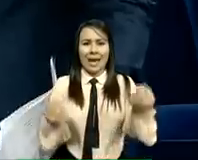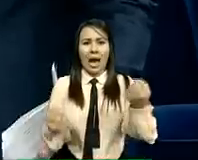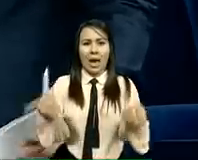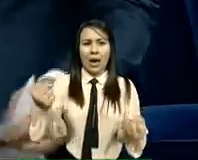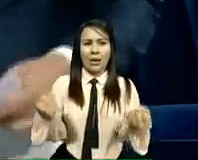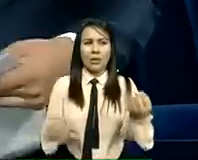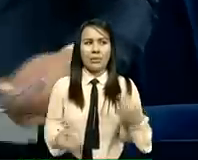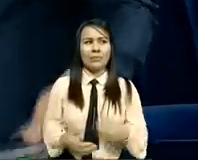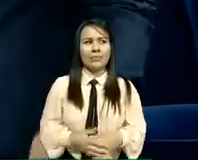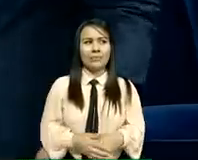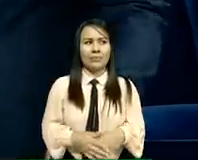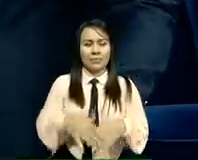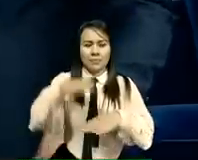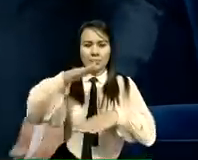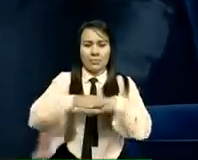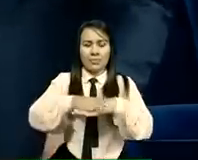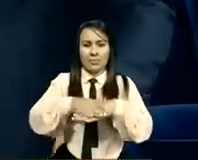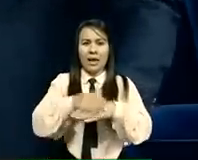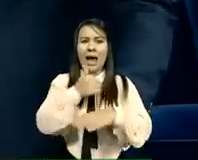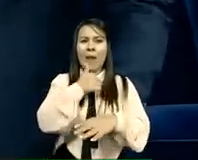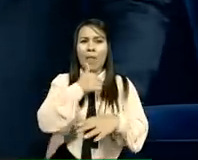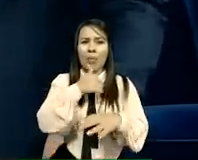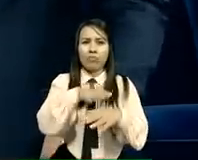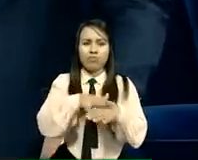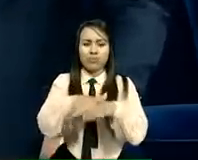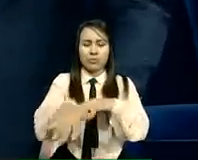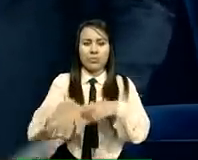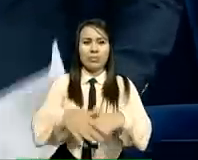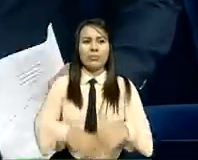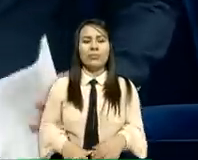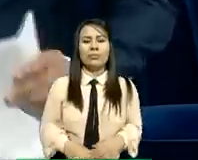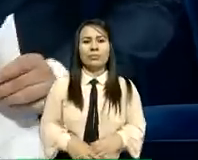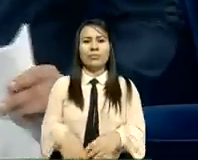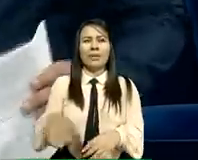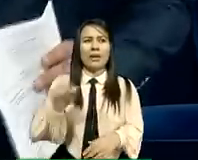a los vehículos que se quedan porque el agua está estancada ahí, ¿no?